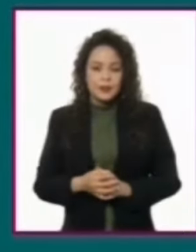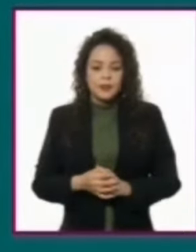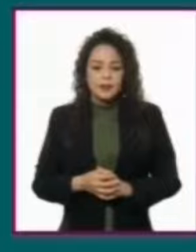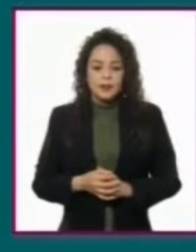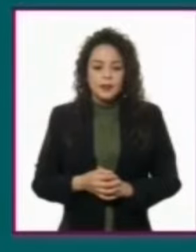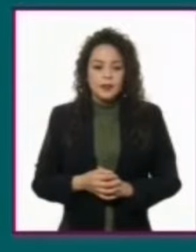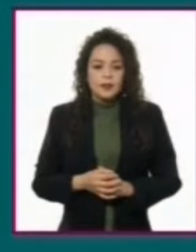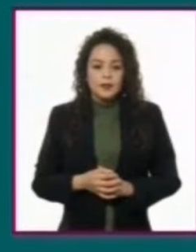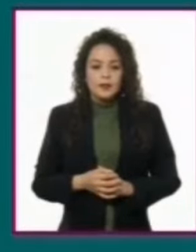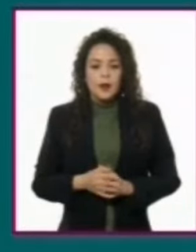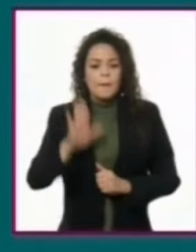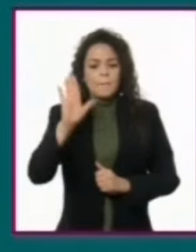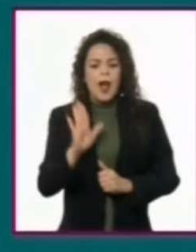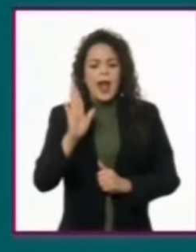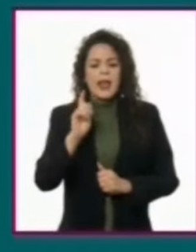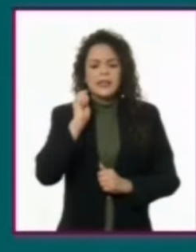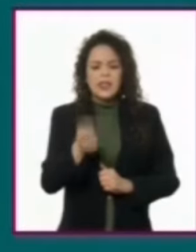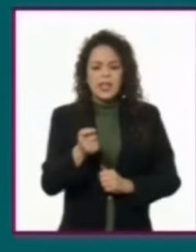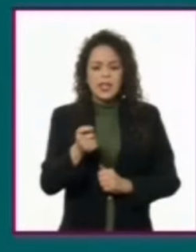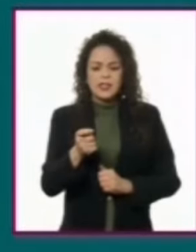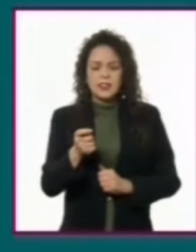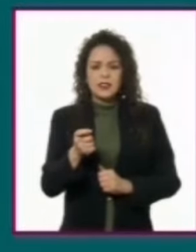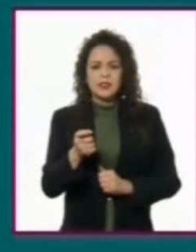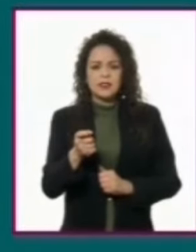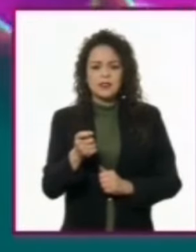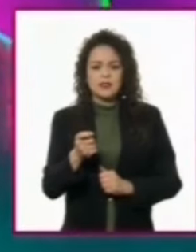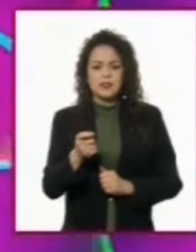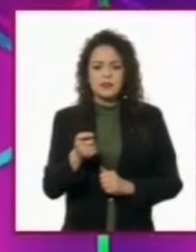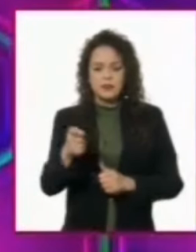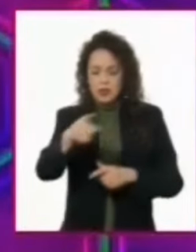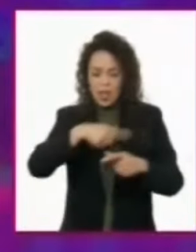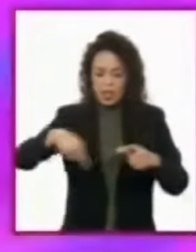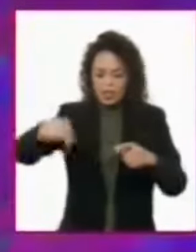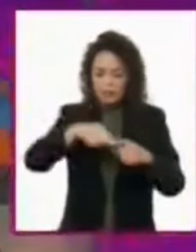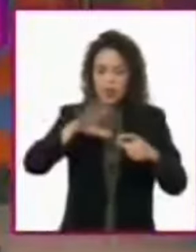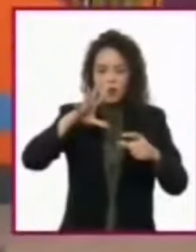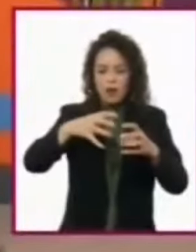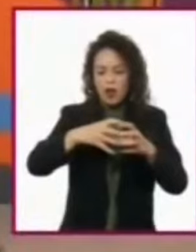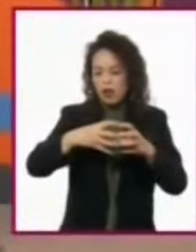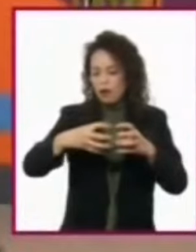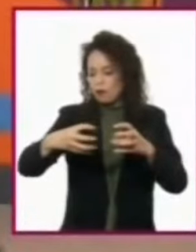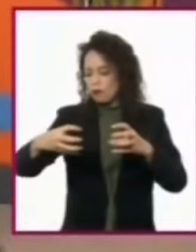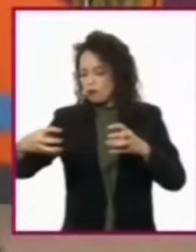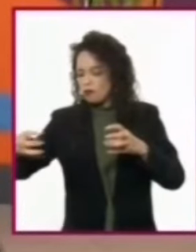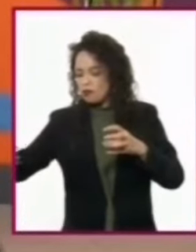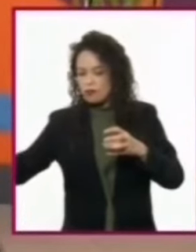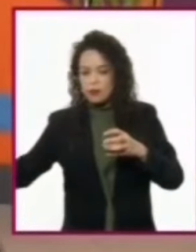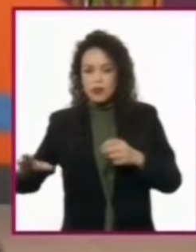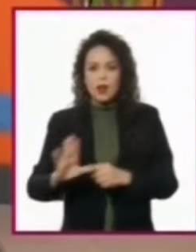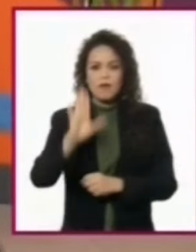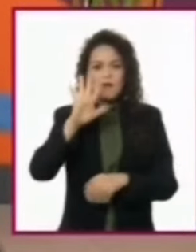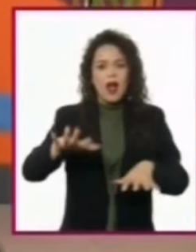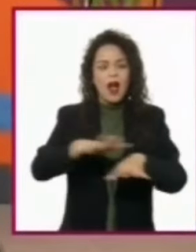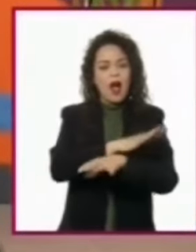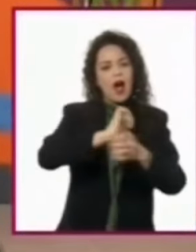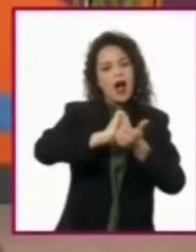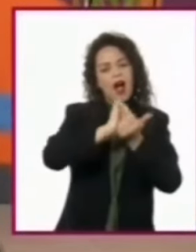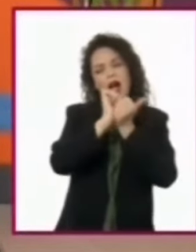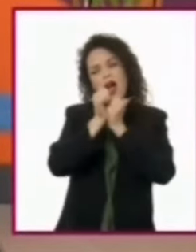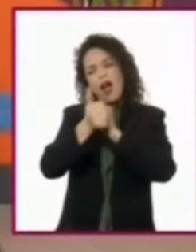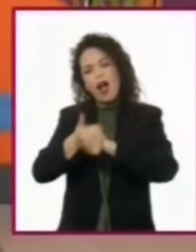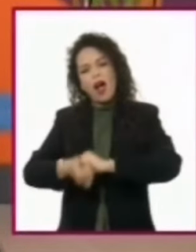galaxias parece ser una extensión de las galaxias espirales, como si se tratara de una evolución tardía